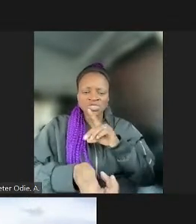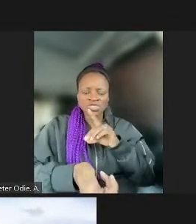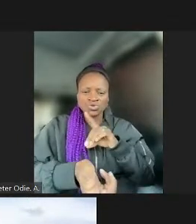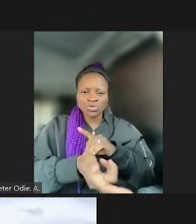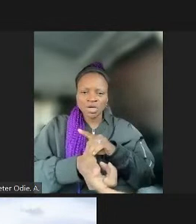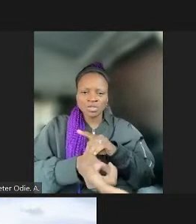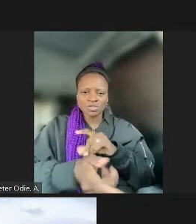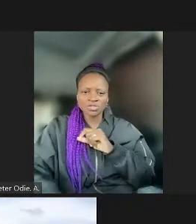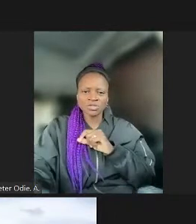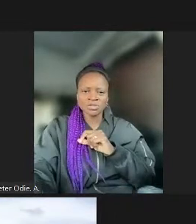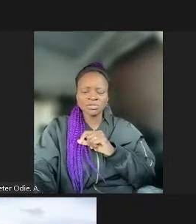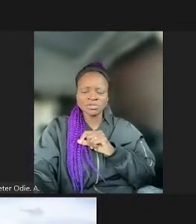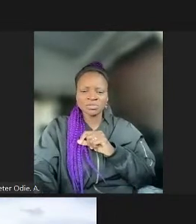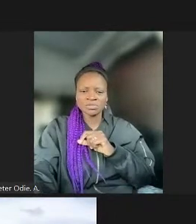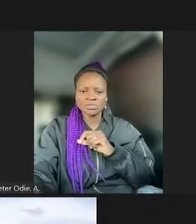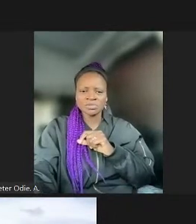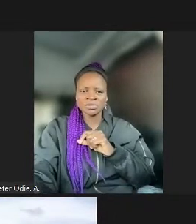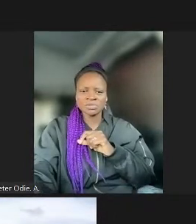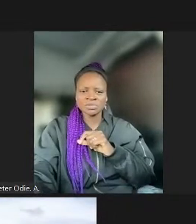Gracias, Dr. Shindig.